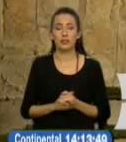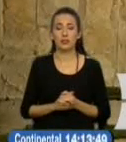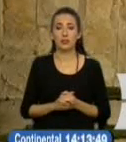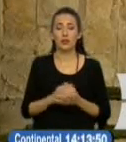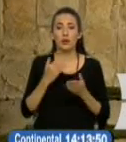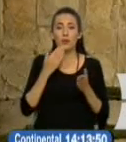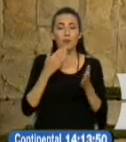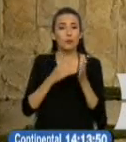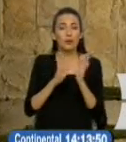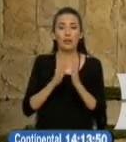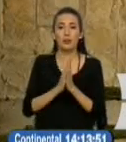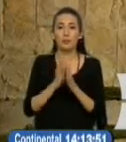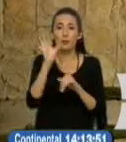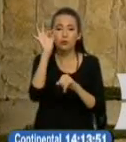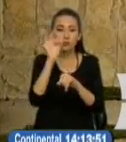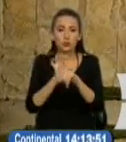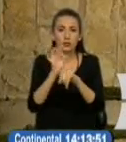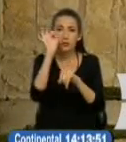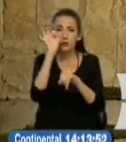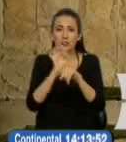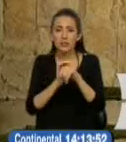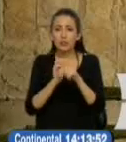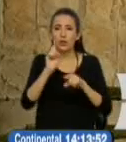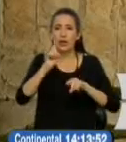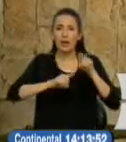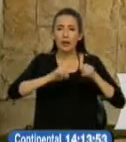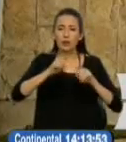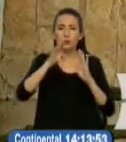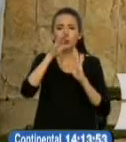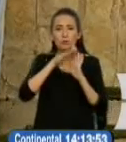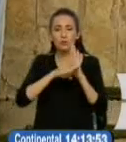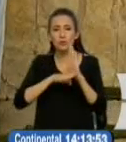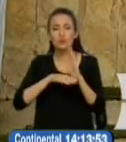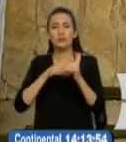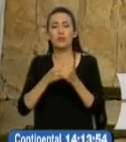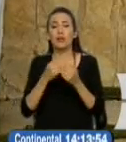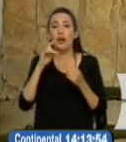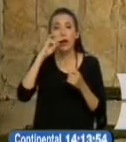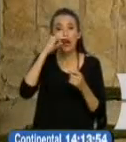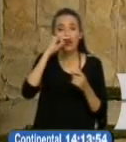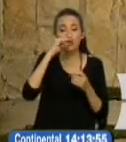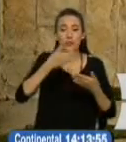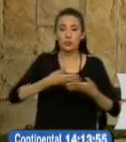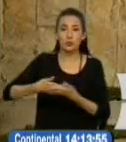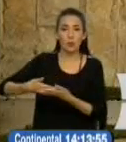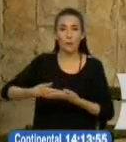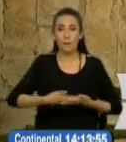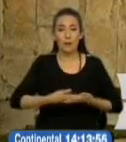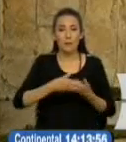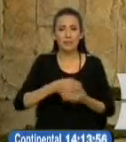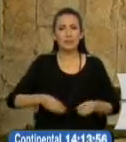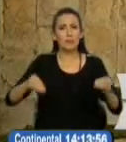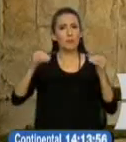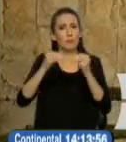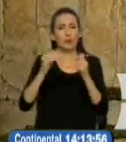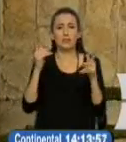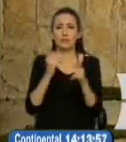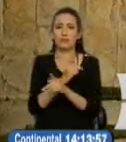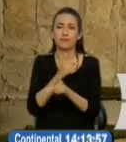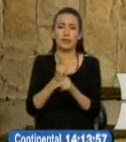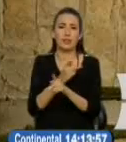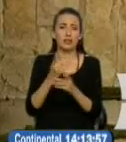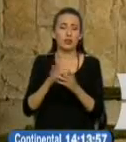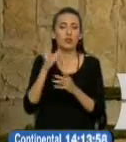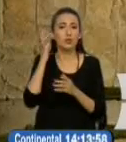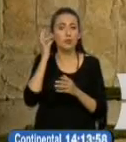en cambio sí hay los efectos que pueden aparecer a los niños, a los bebés de las mujeres embarazadas. Entonces